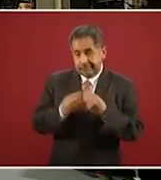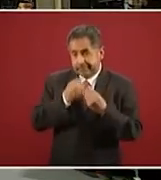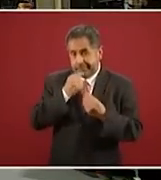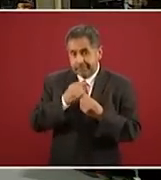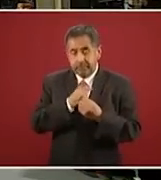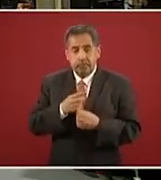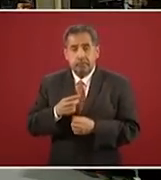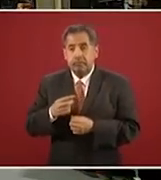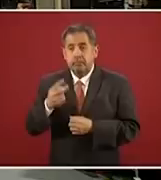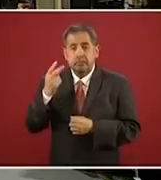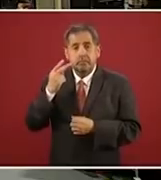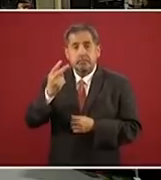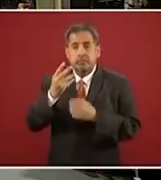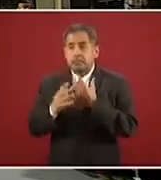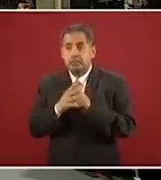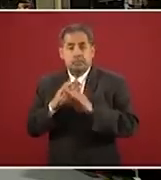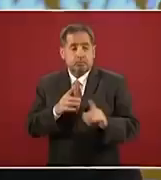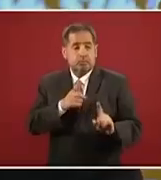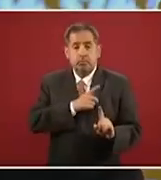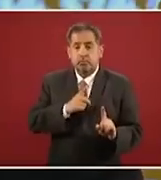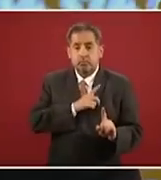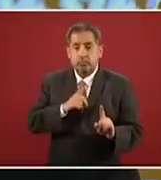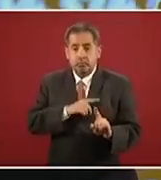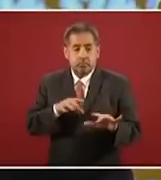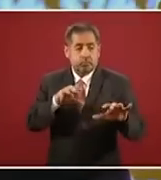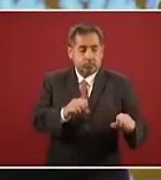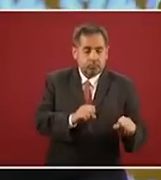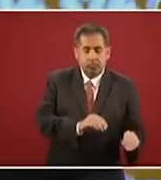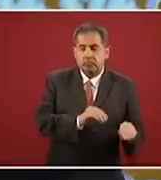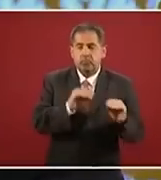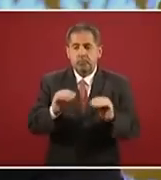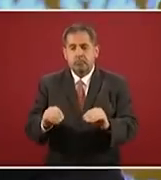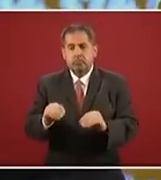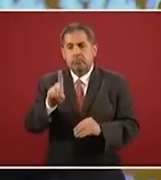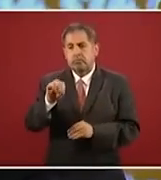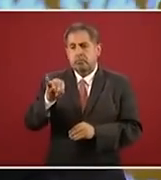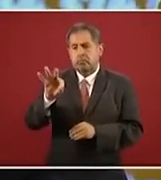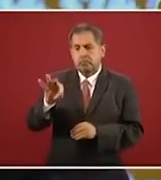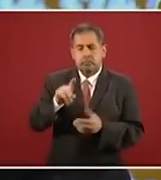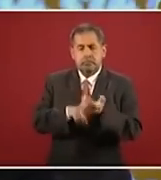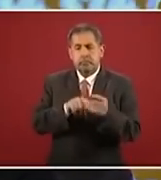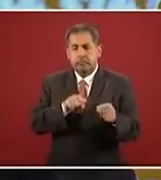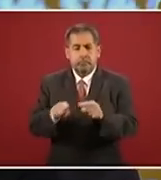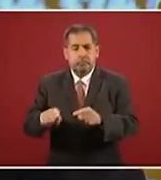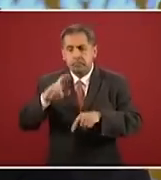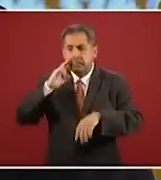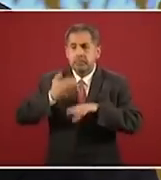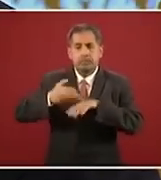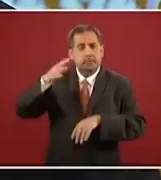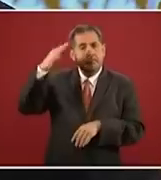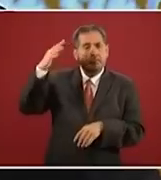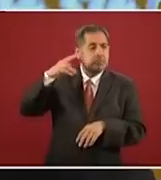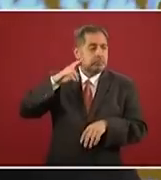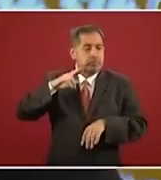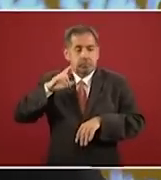que han sido atendidos por estar en estas circunstancias directamente por él dijo sea que no encontramos nadie responsable